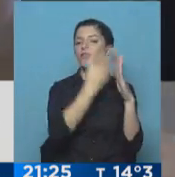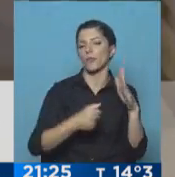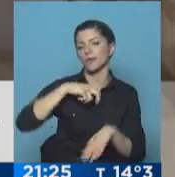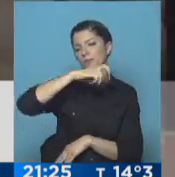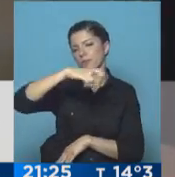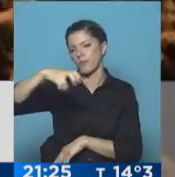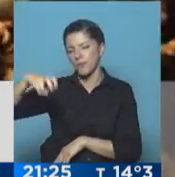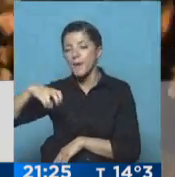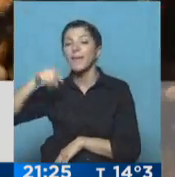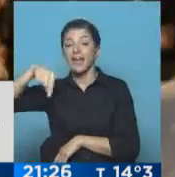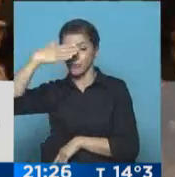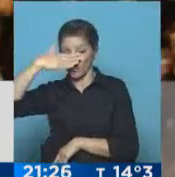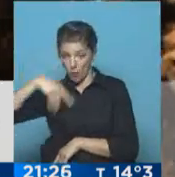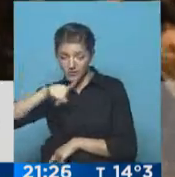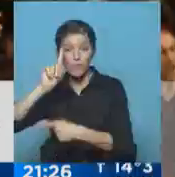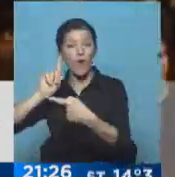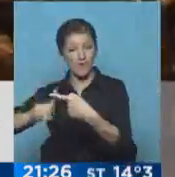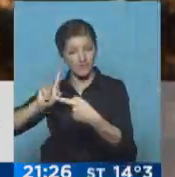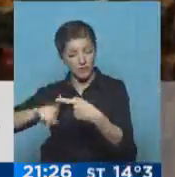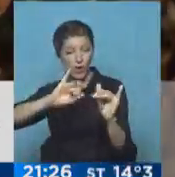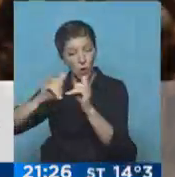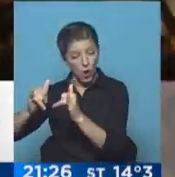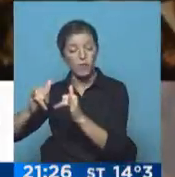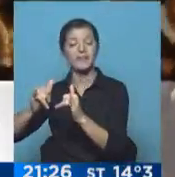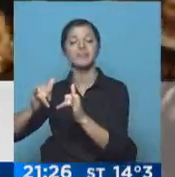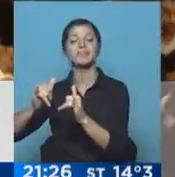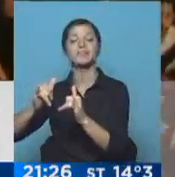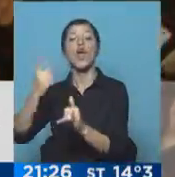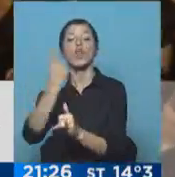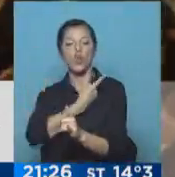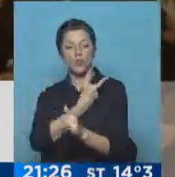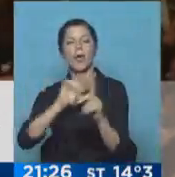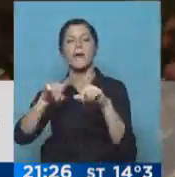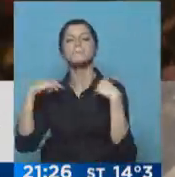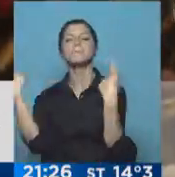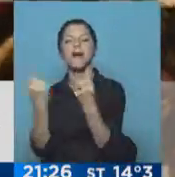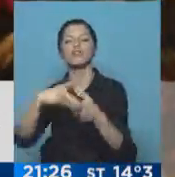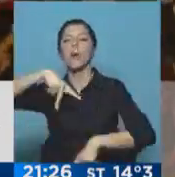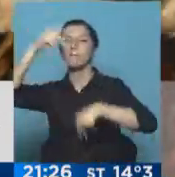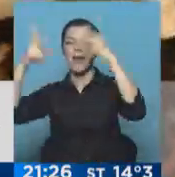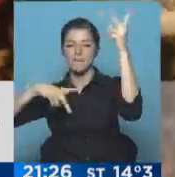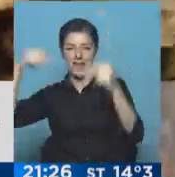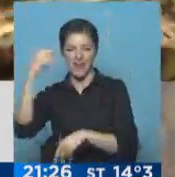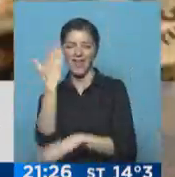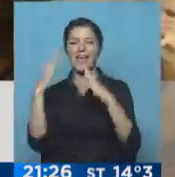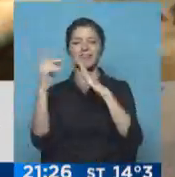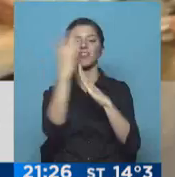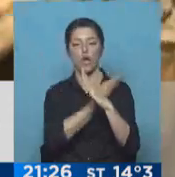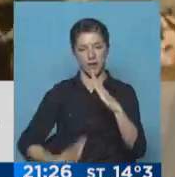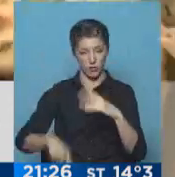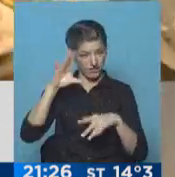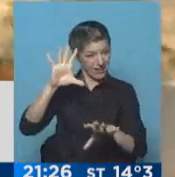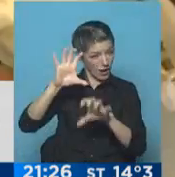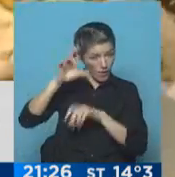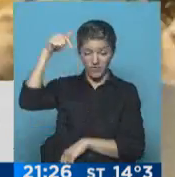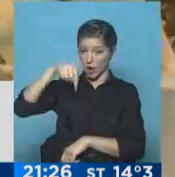Este último contacto con la militancia será entonces en el patio de las Palmeras de la Casa de Gobierno. Recordemos que en la